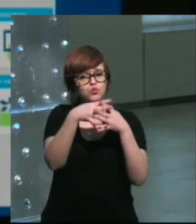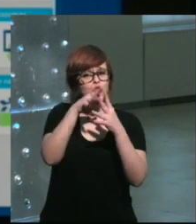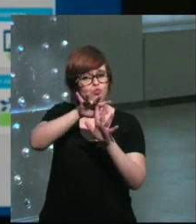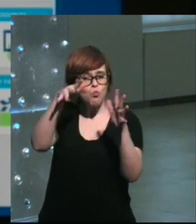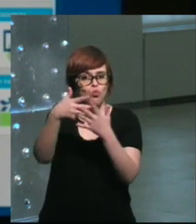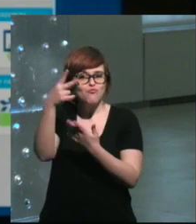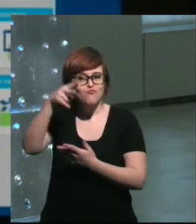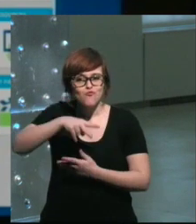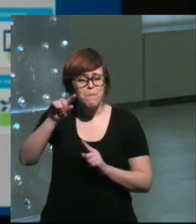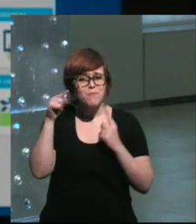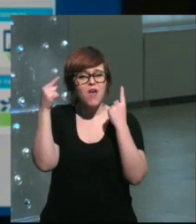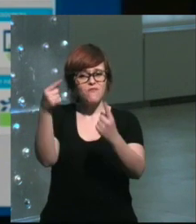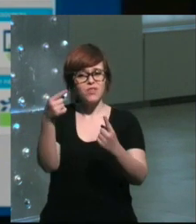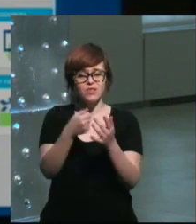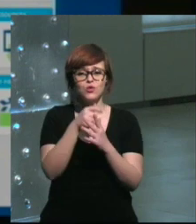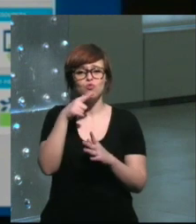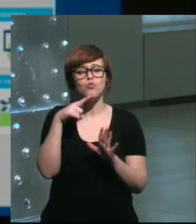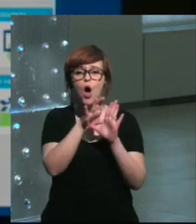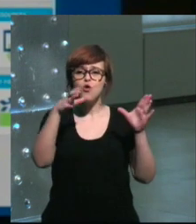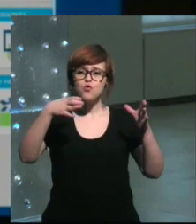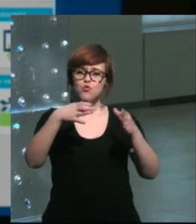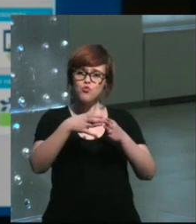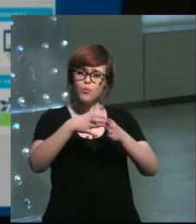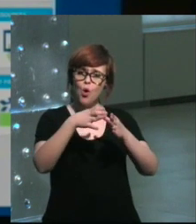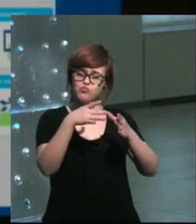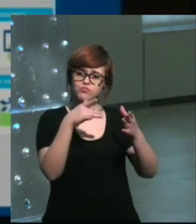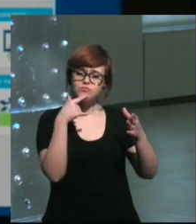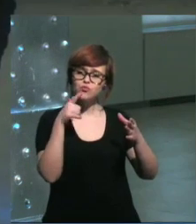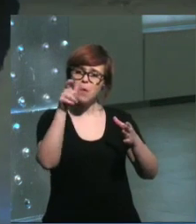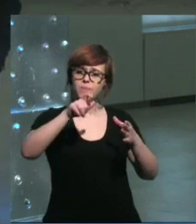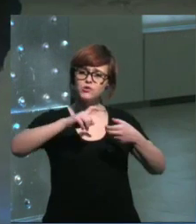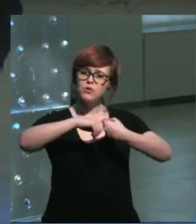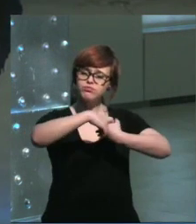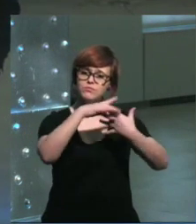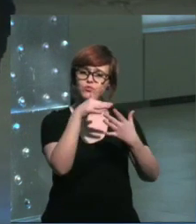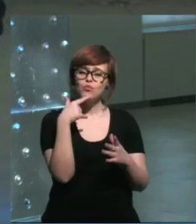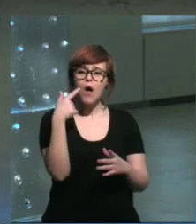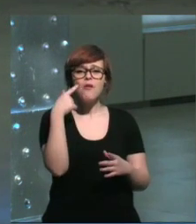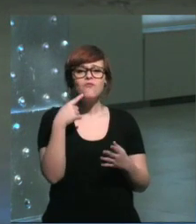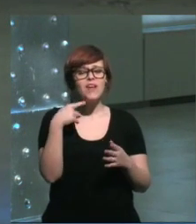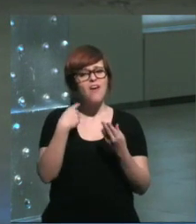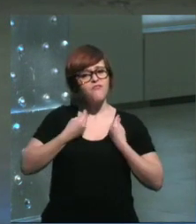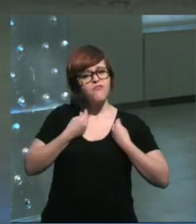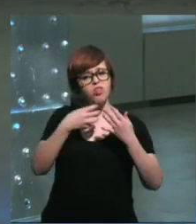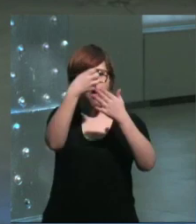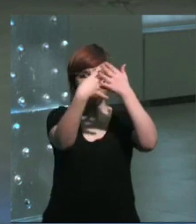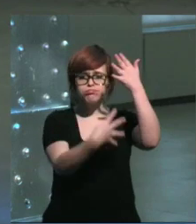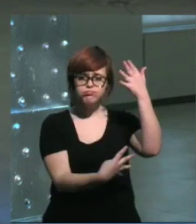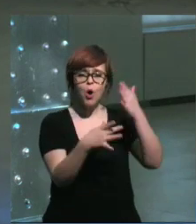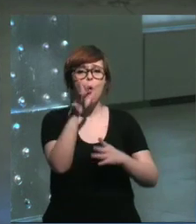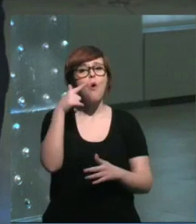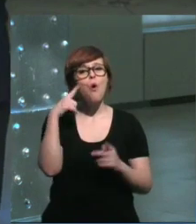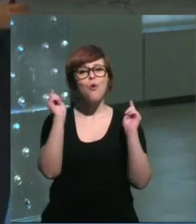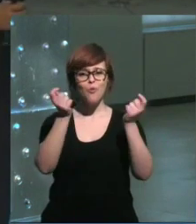podía yo acceder a todo el equipo de voluntarios y empleados que tenían la campaña, ver su biografía, cuándo cumplían